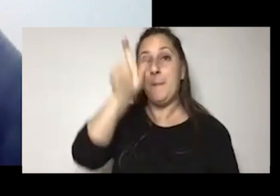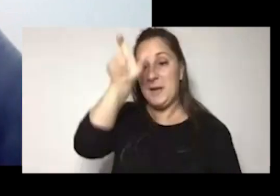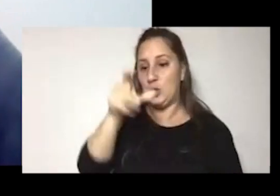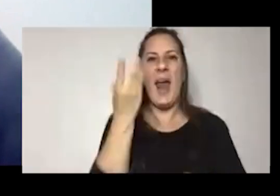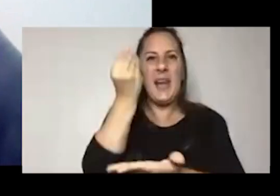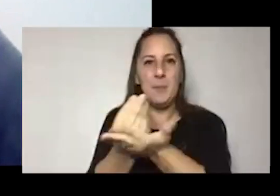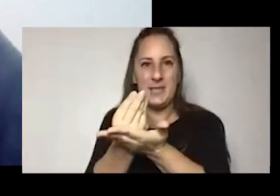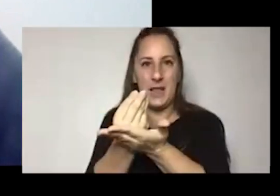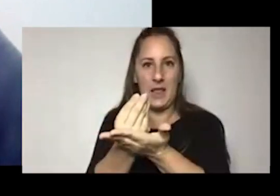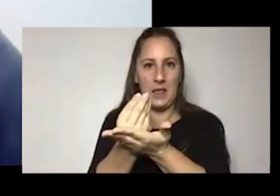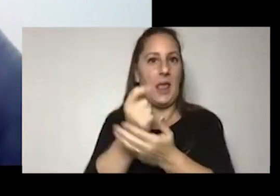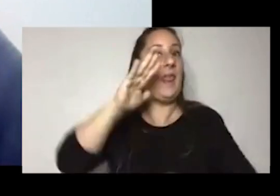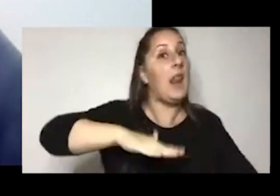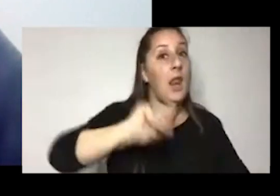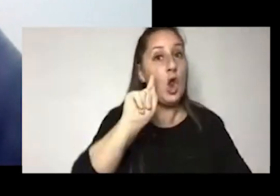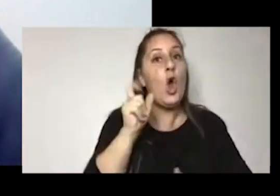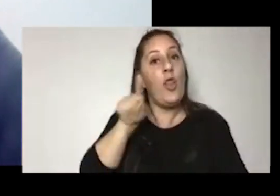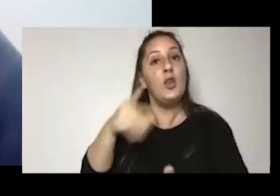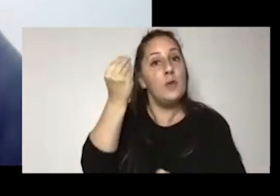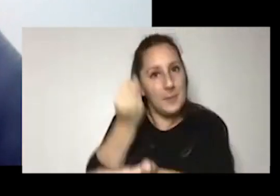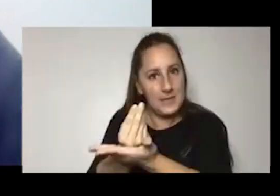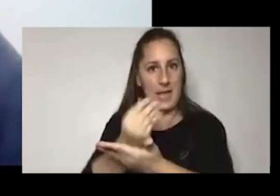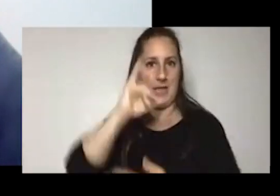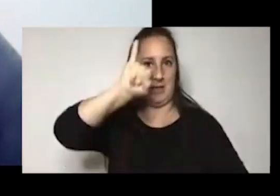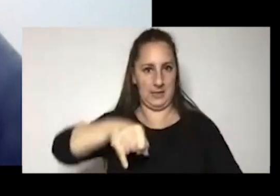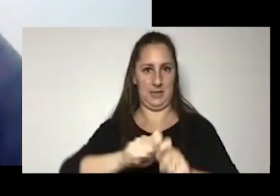menor. Perfecto.